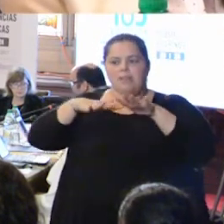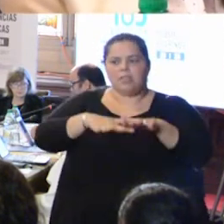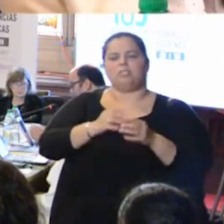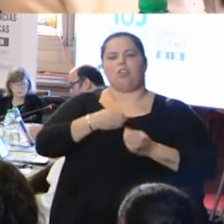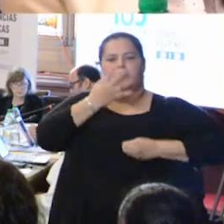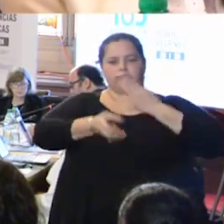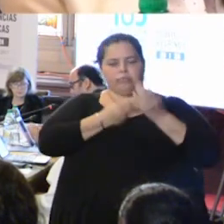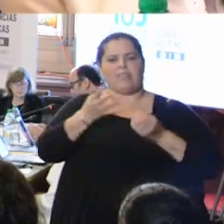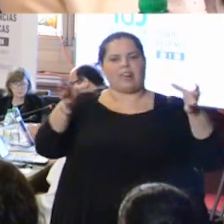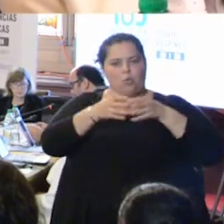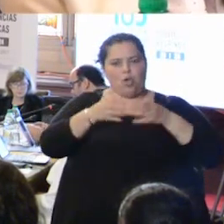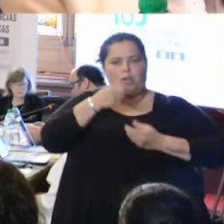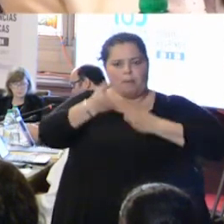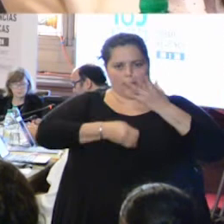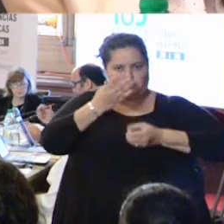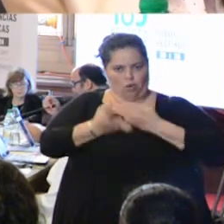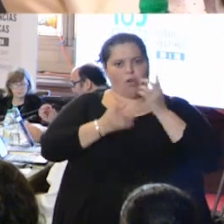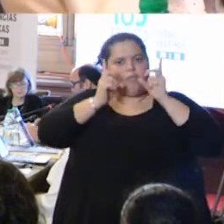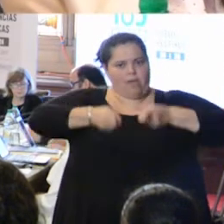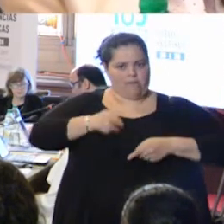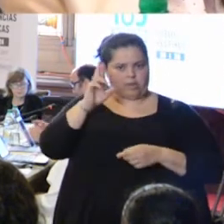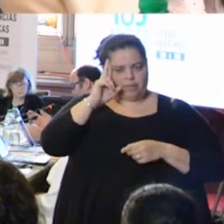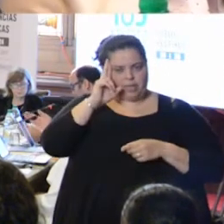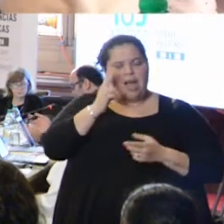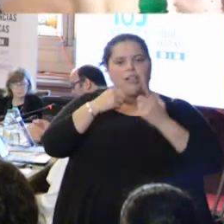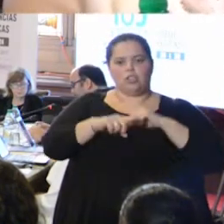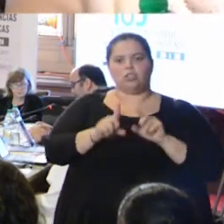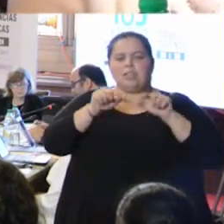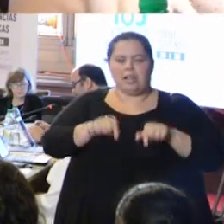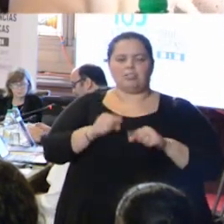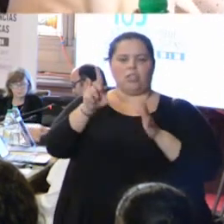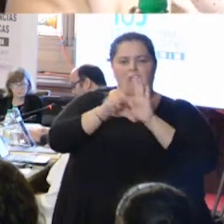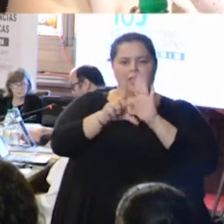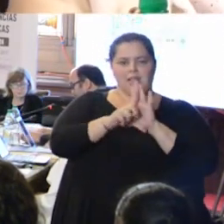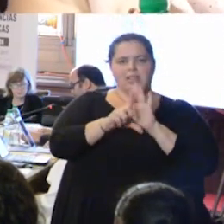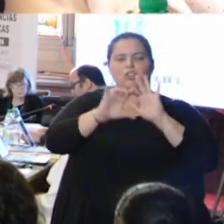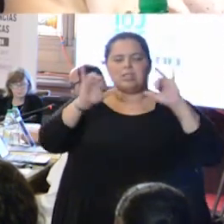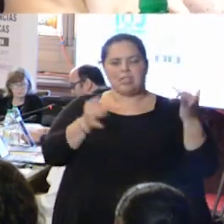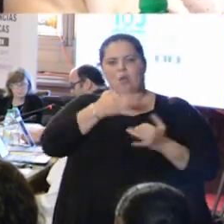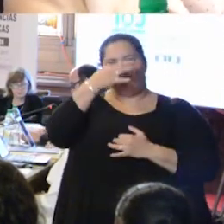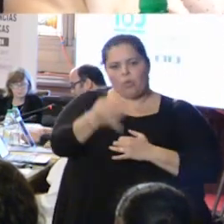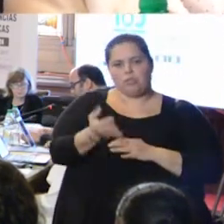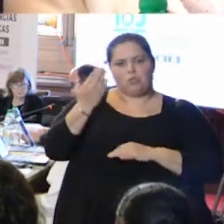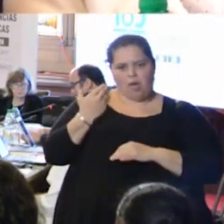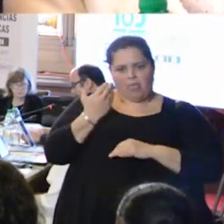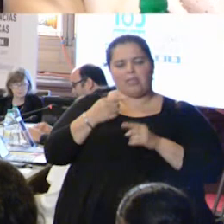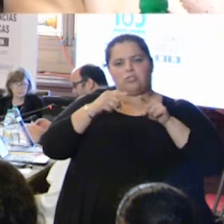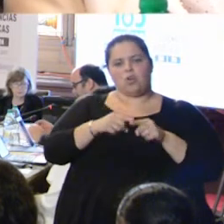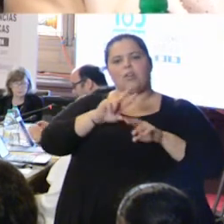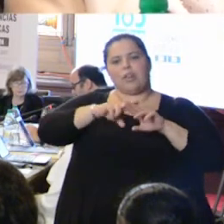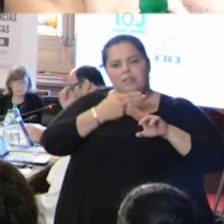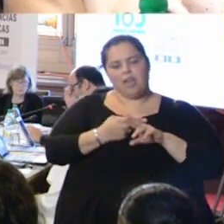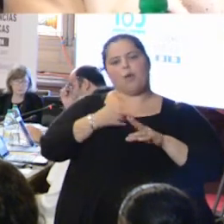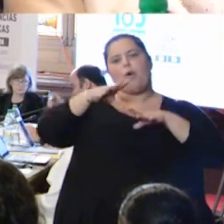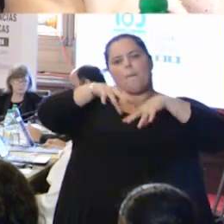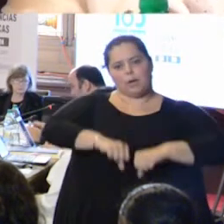expresión. En el caso de la legislación, pues ya lo hemos dicho, reitero nuestro compromiso de trabajar conjuntamente con la sociedad